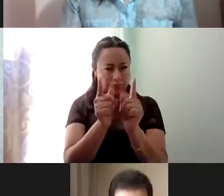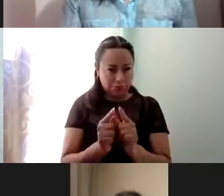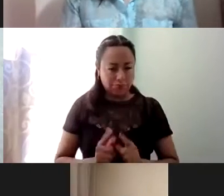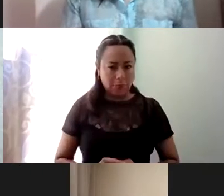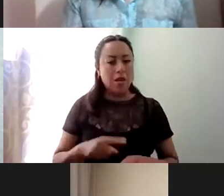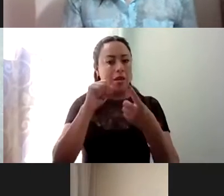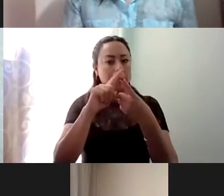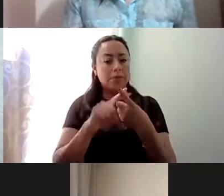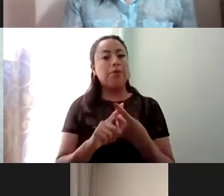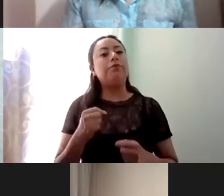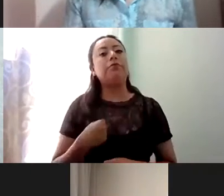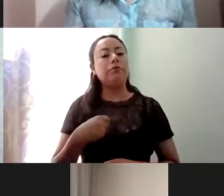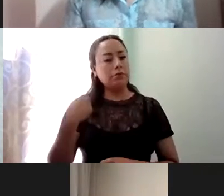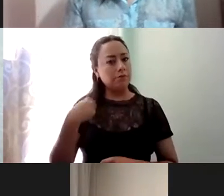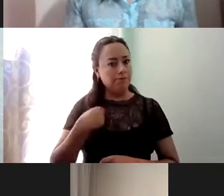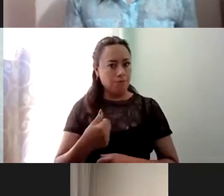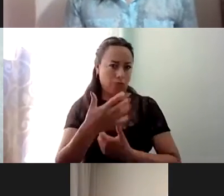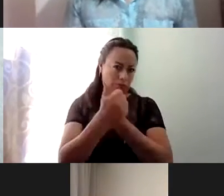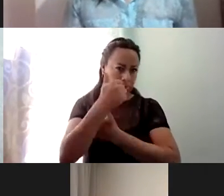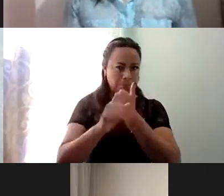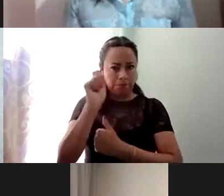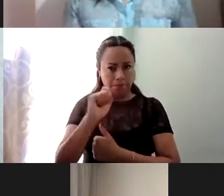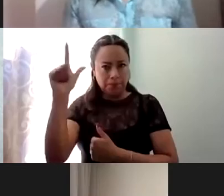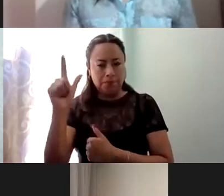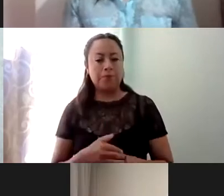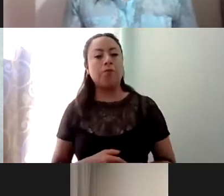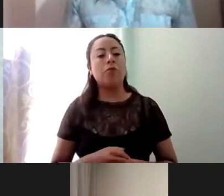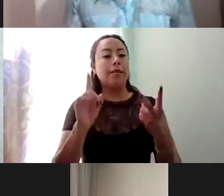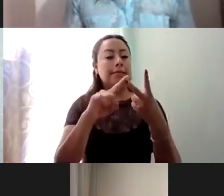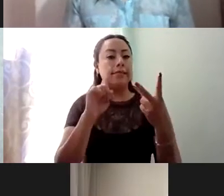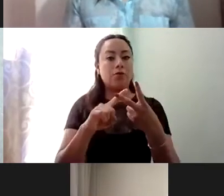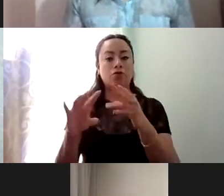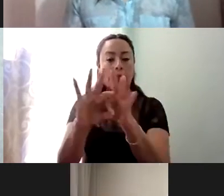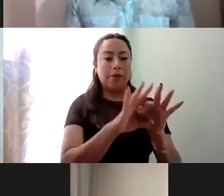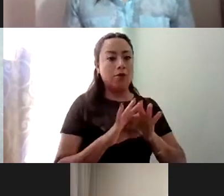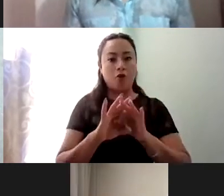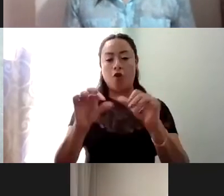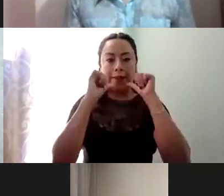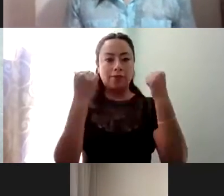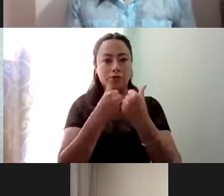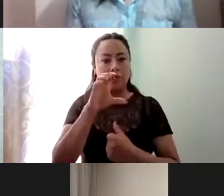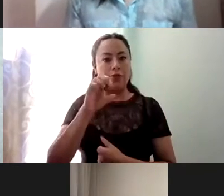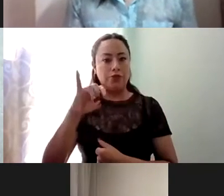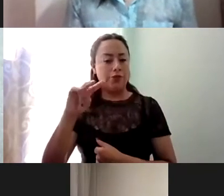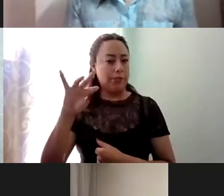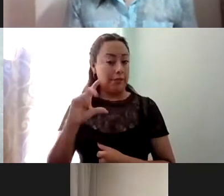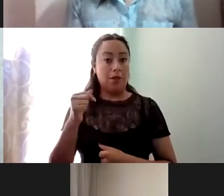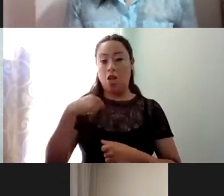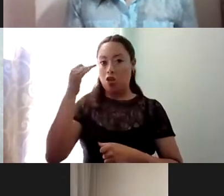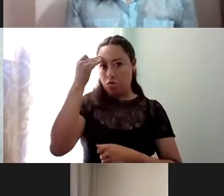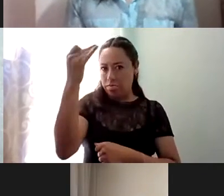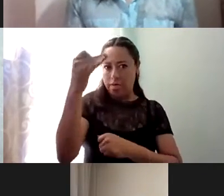consistirá en mi perfil profesional y académico. El segundo, en la vinculación con la sociedad civil que he trabajado durante más de 20